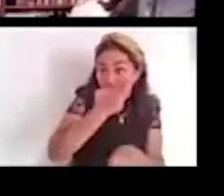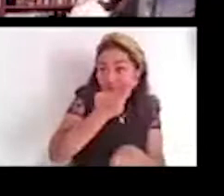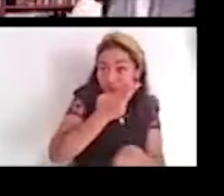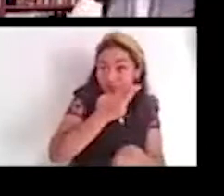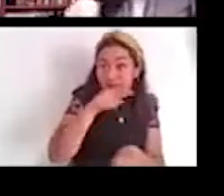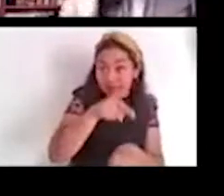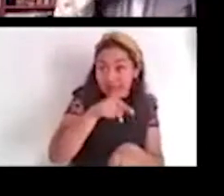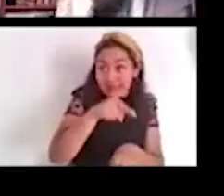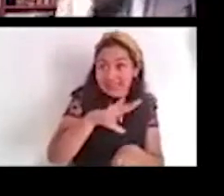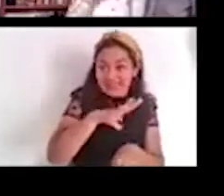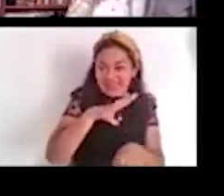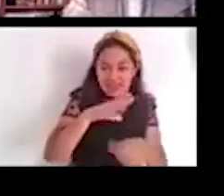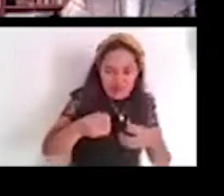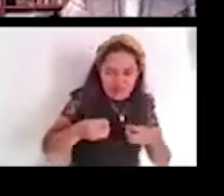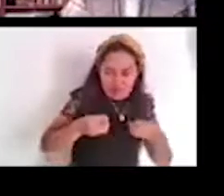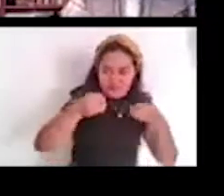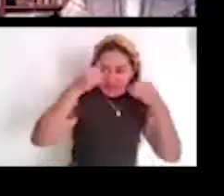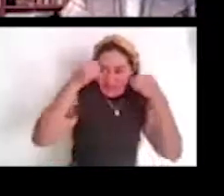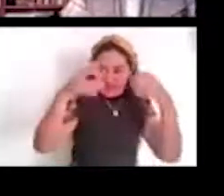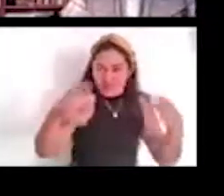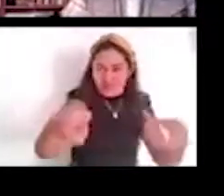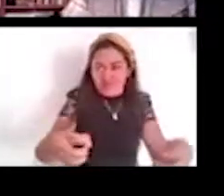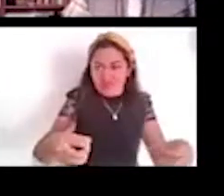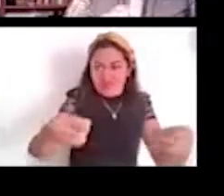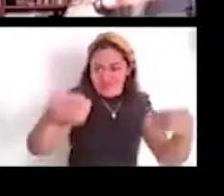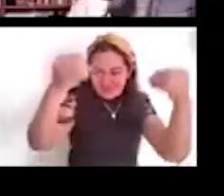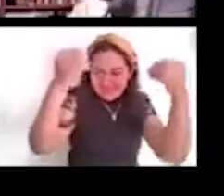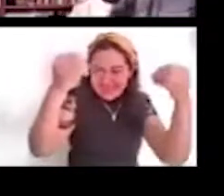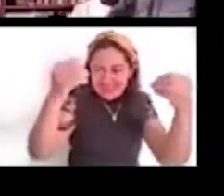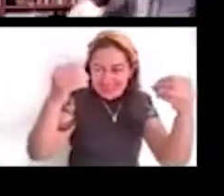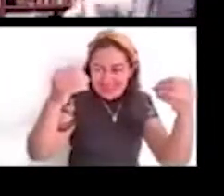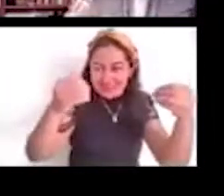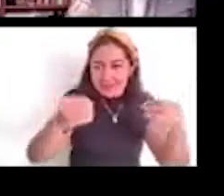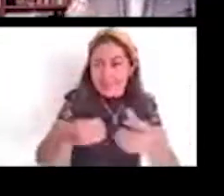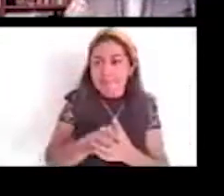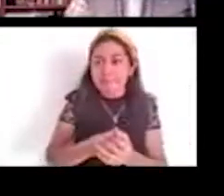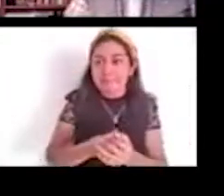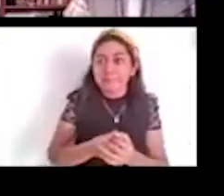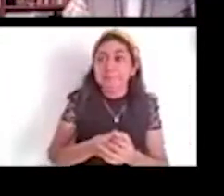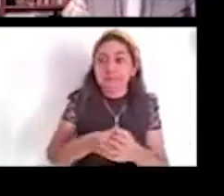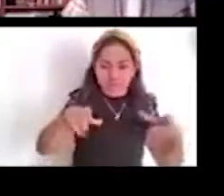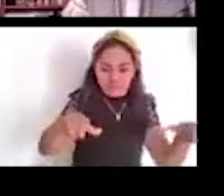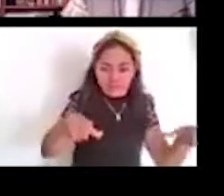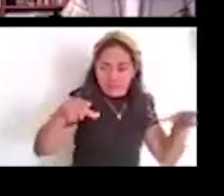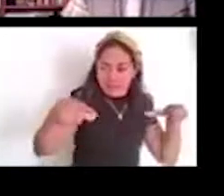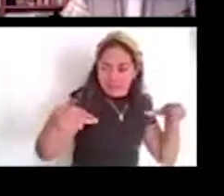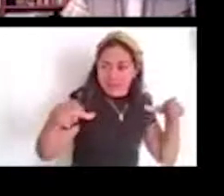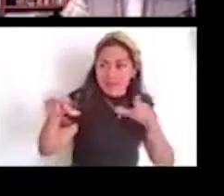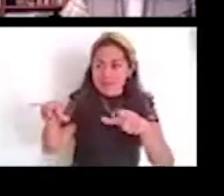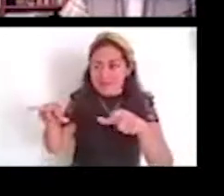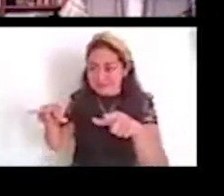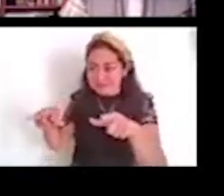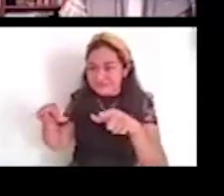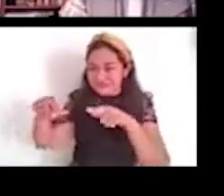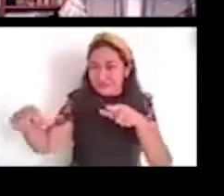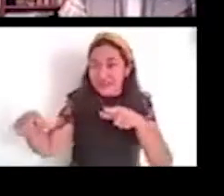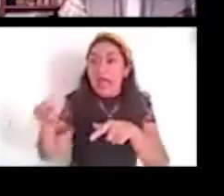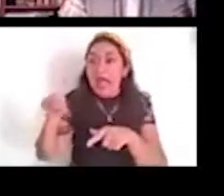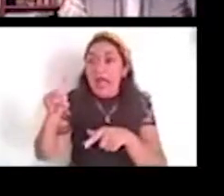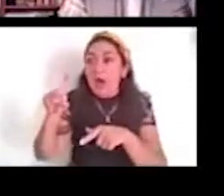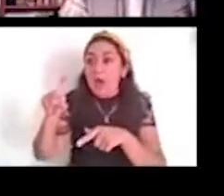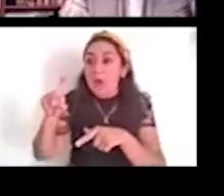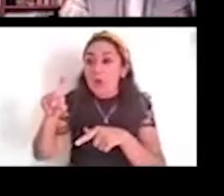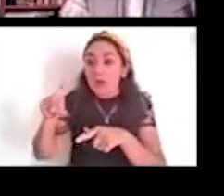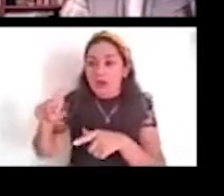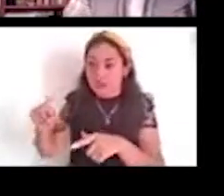sistemas de postes ahora preservados por la turba o la proporción de arcillas y agua que están en el